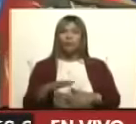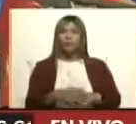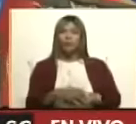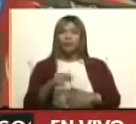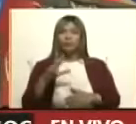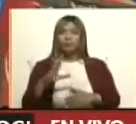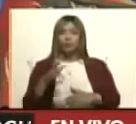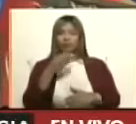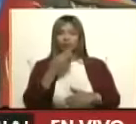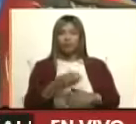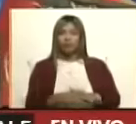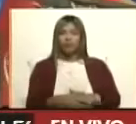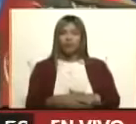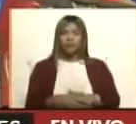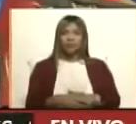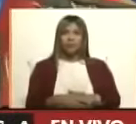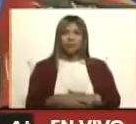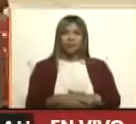3 de diciembre.